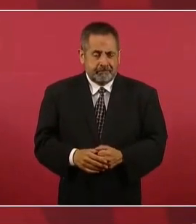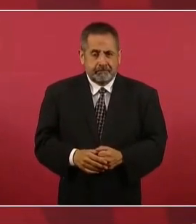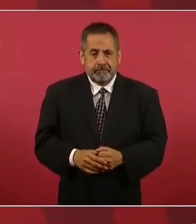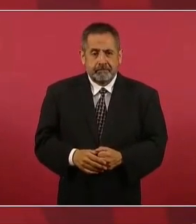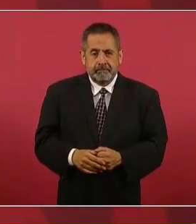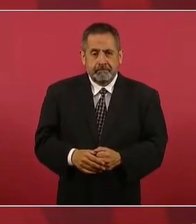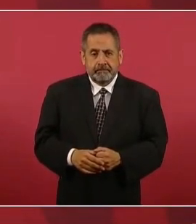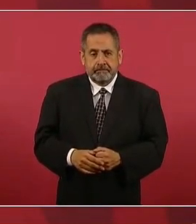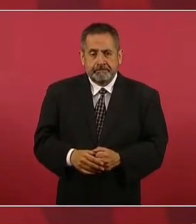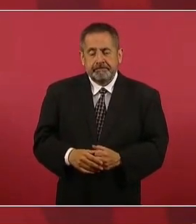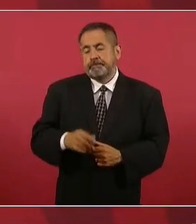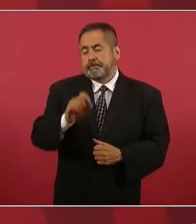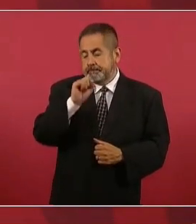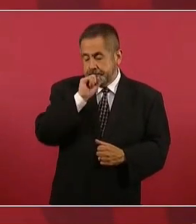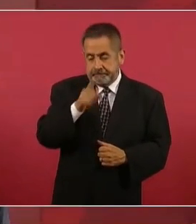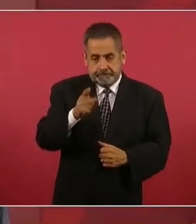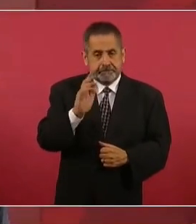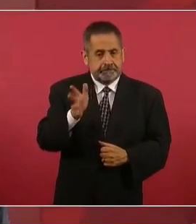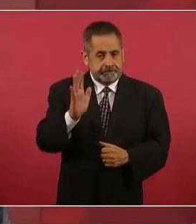se